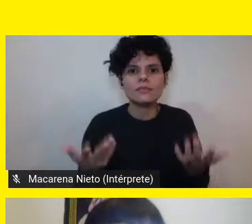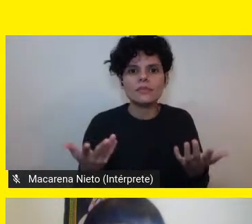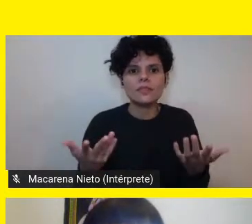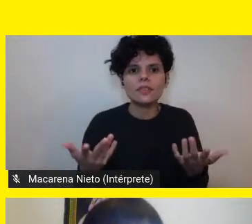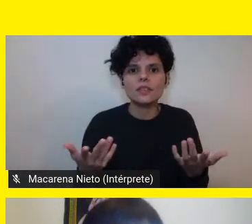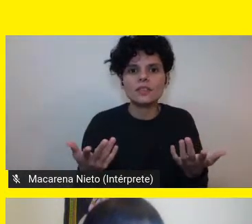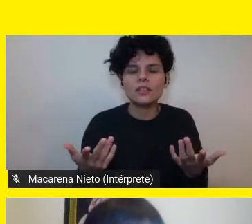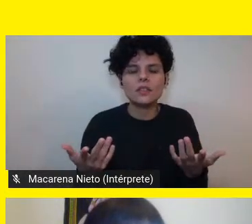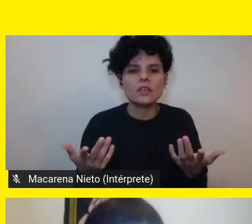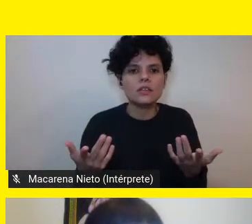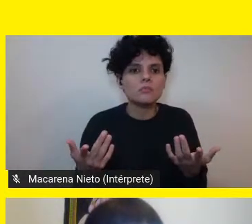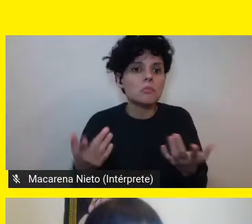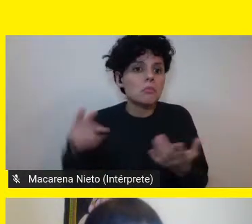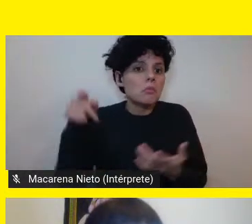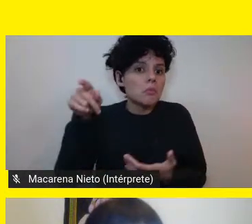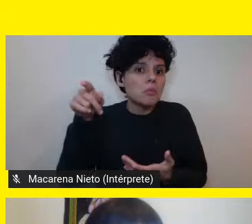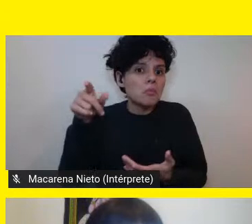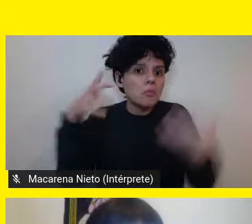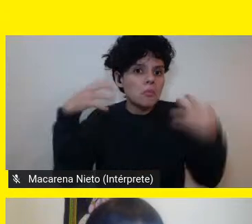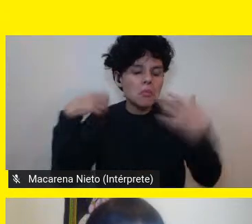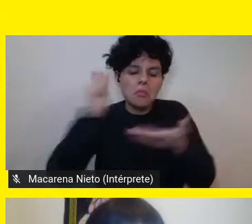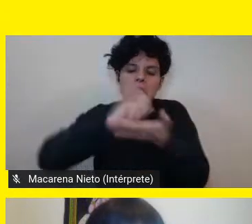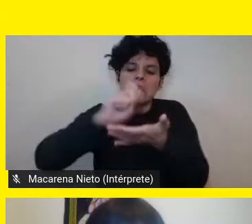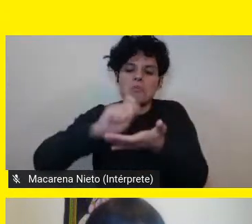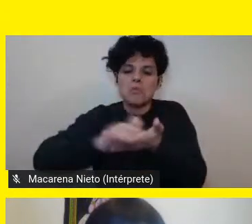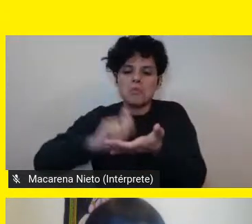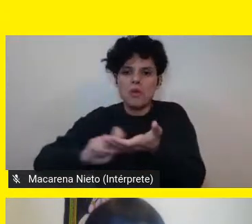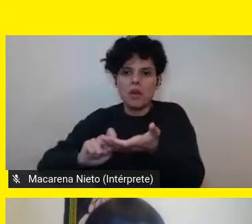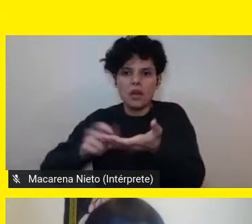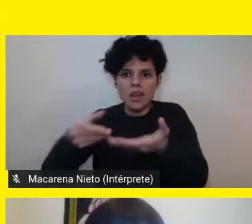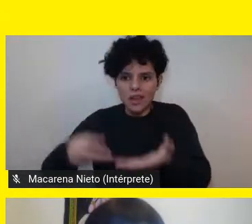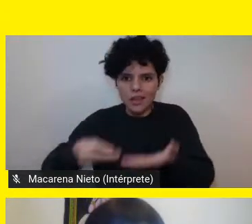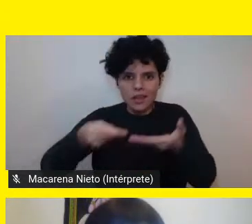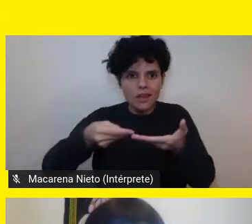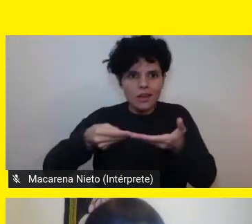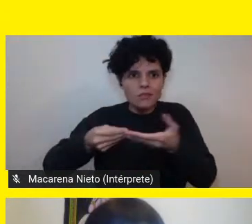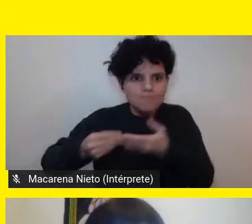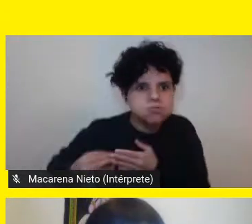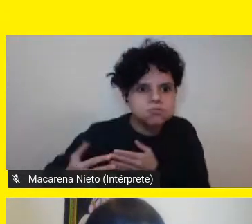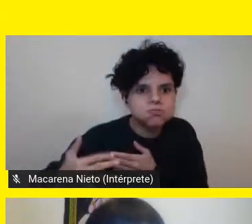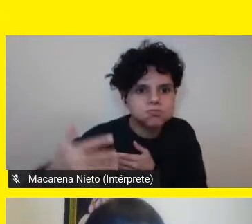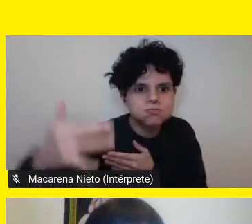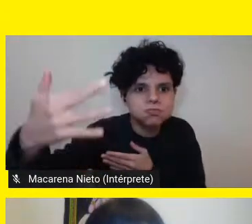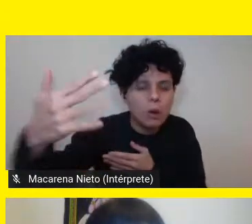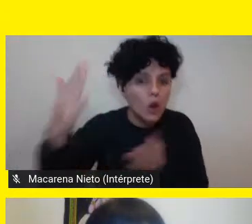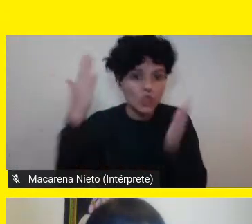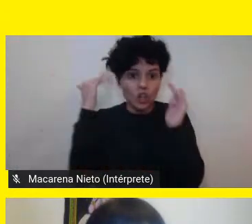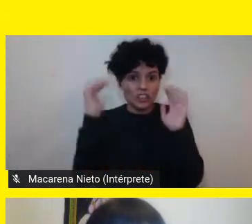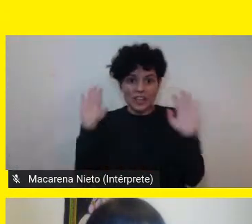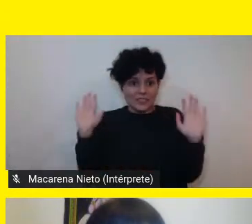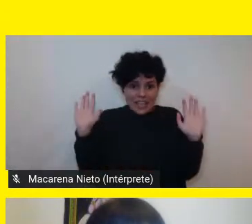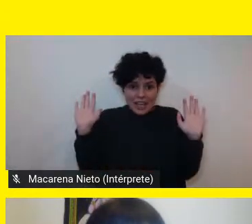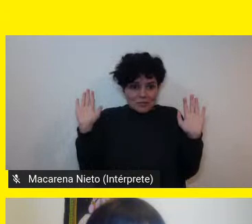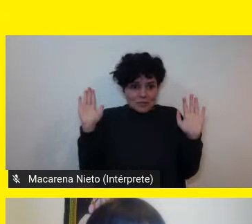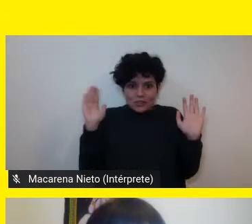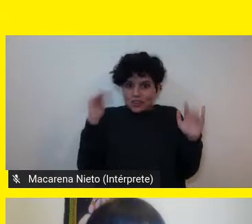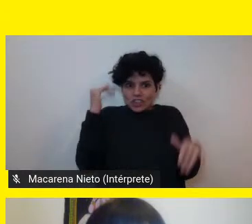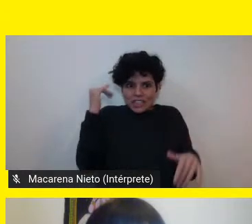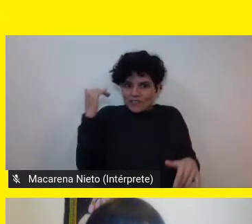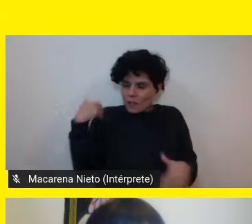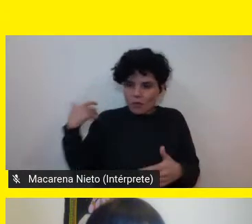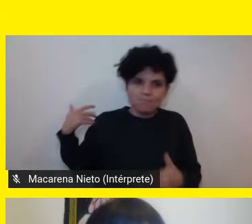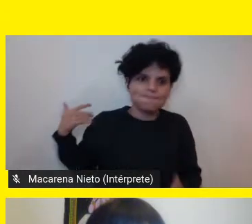pudo prever todo lo que iba a pasar después. Yo, desde luego, no. O sea, a mí todo ha